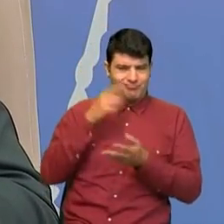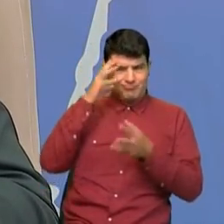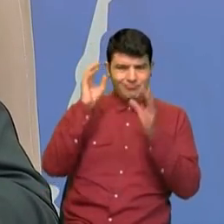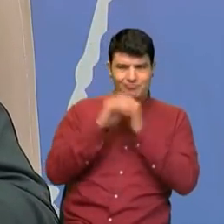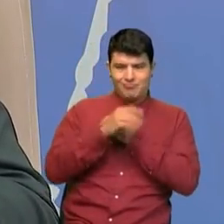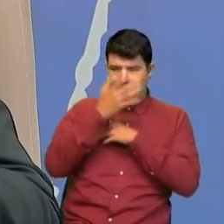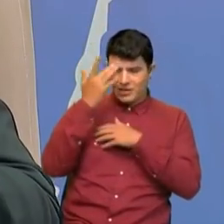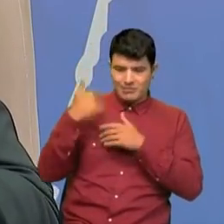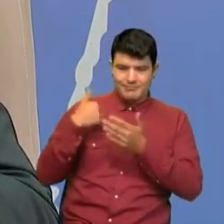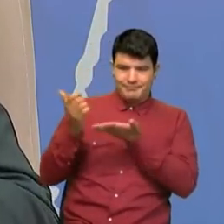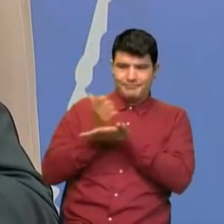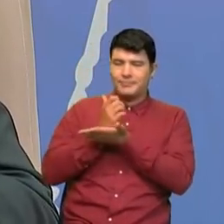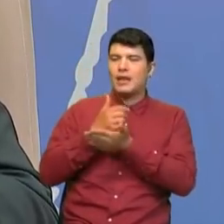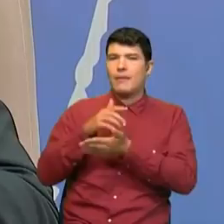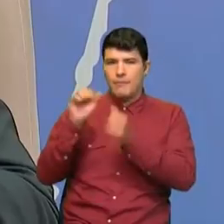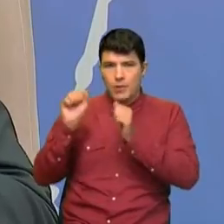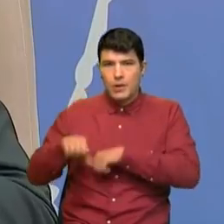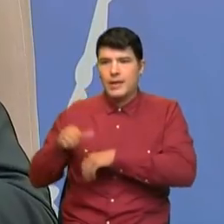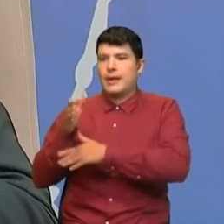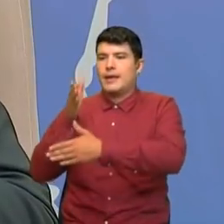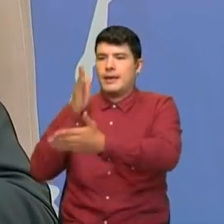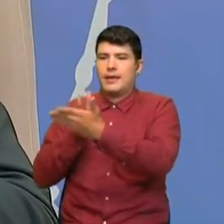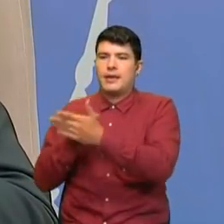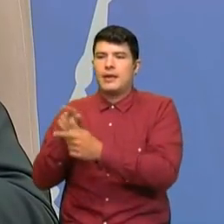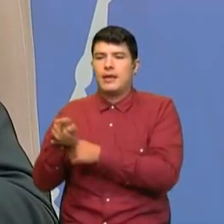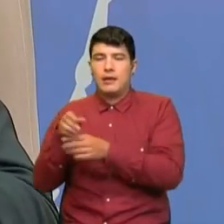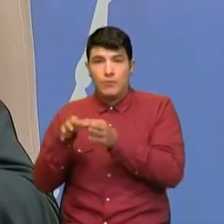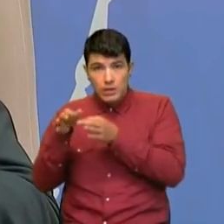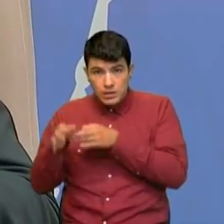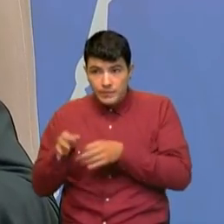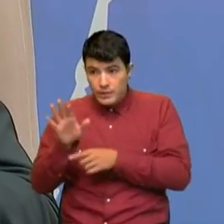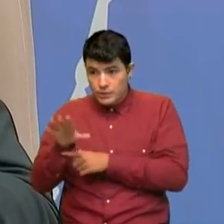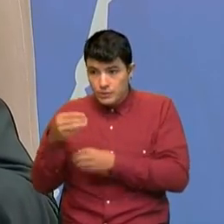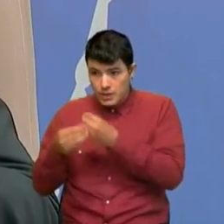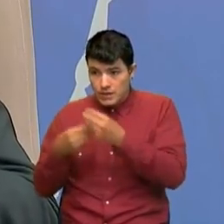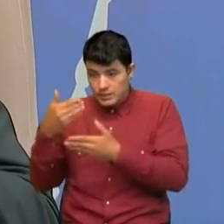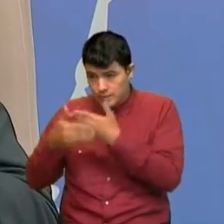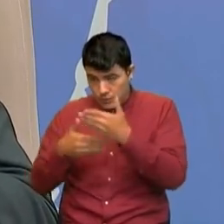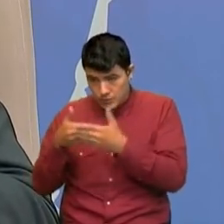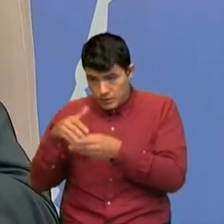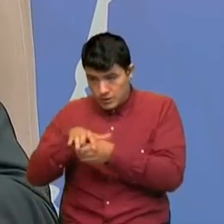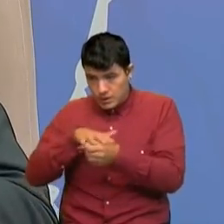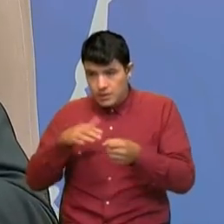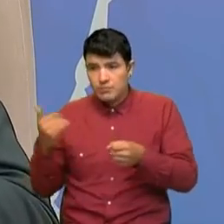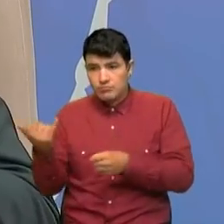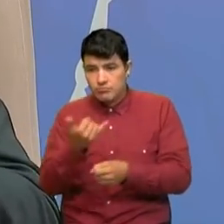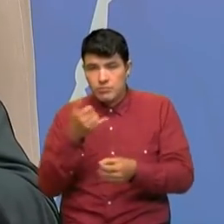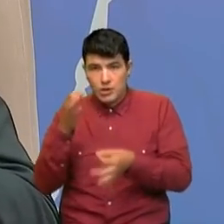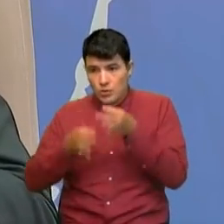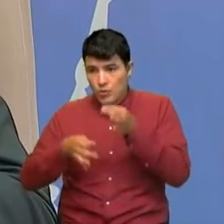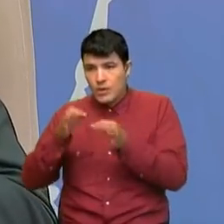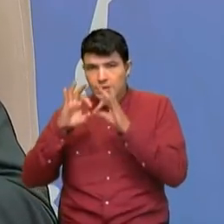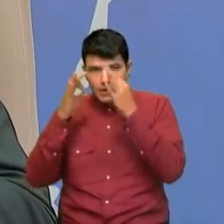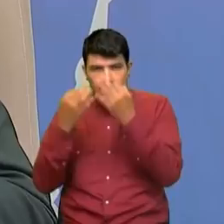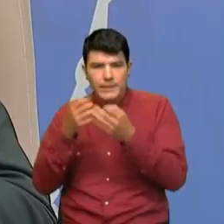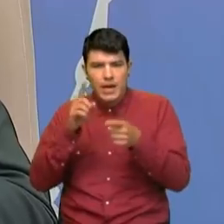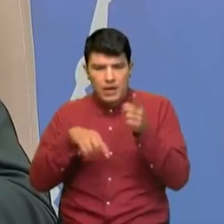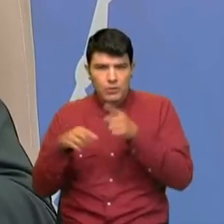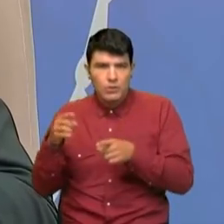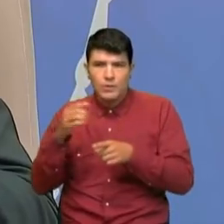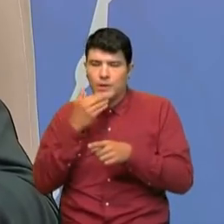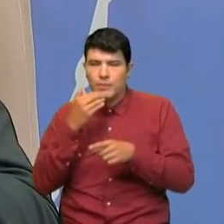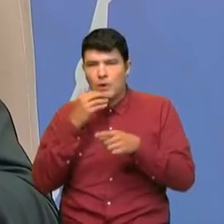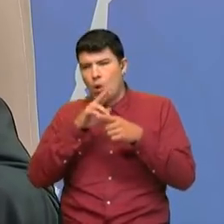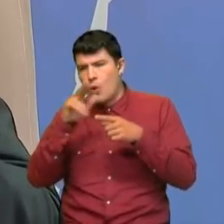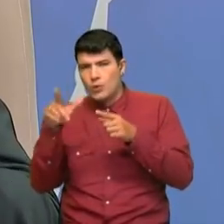familia como tal, en el caso de que en el municipio donde se esté tramitando esta situación pues existan jueces de familia, porque pues si es en algún